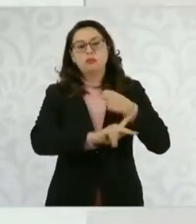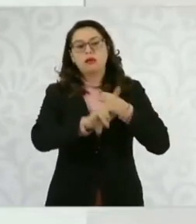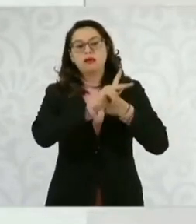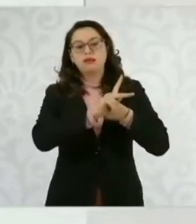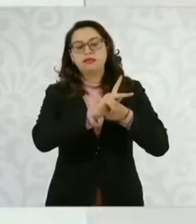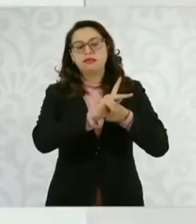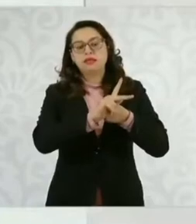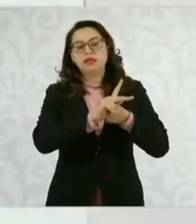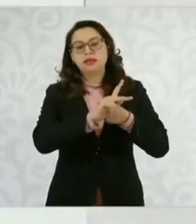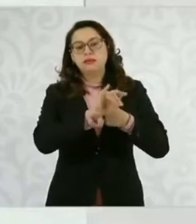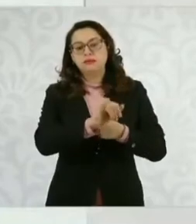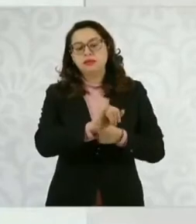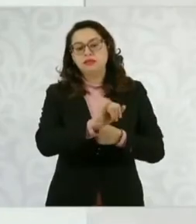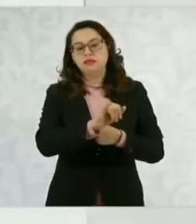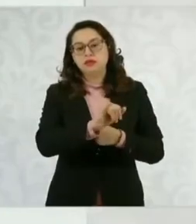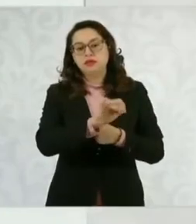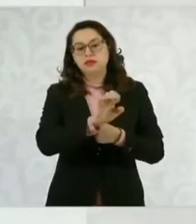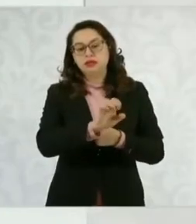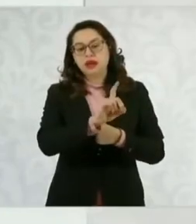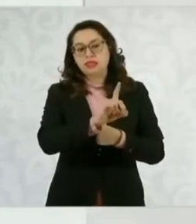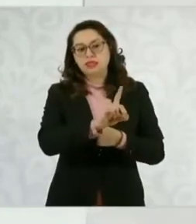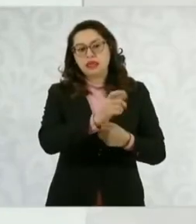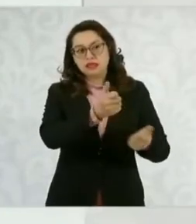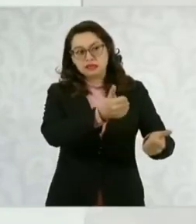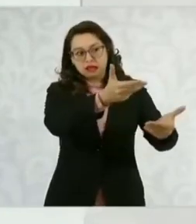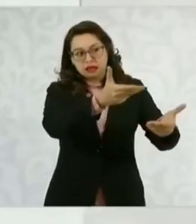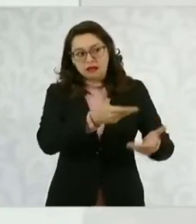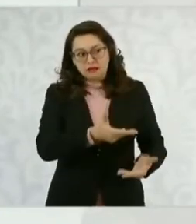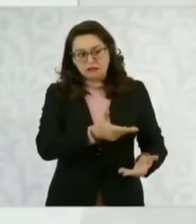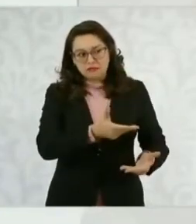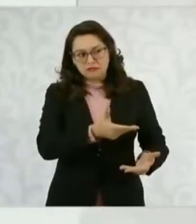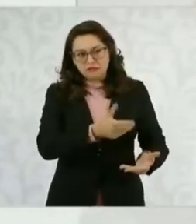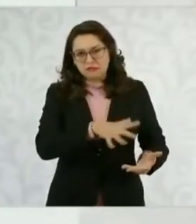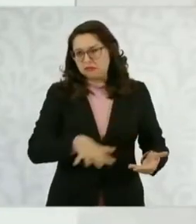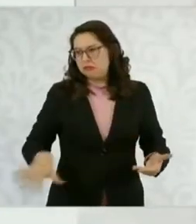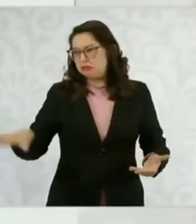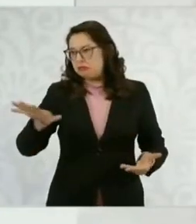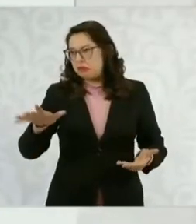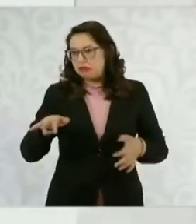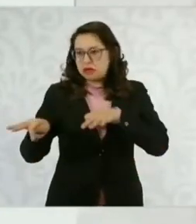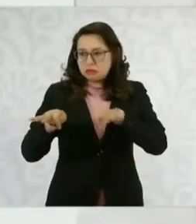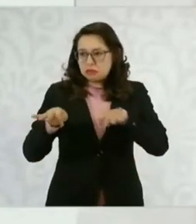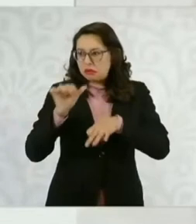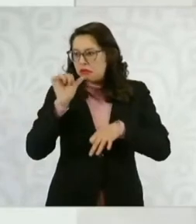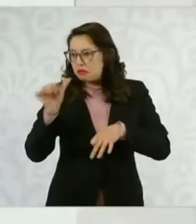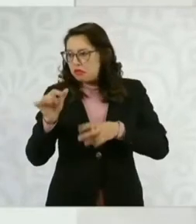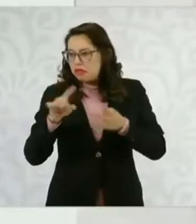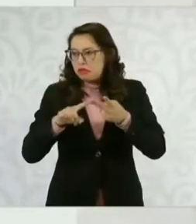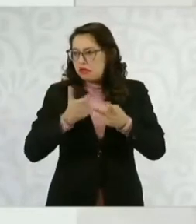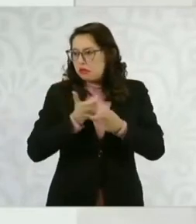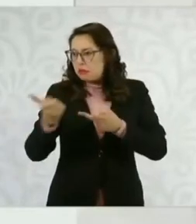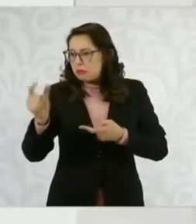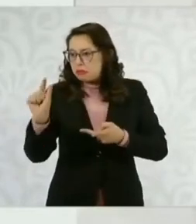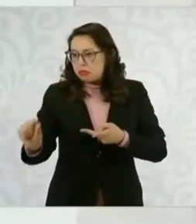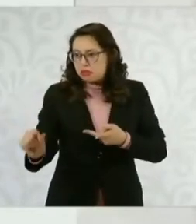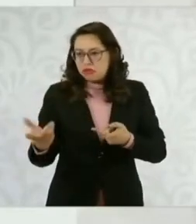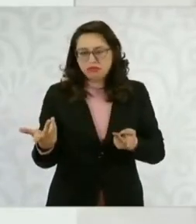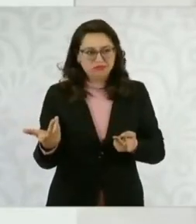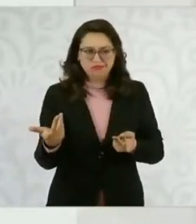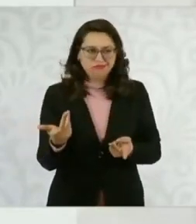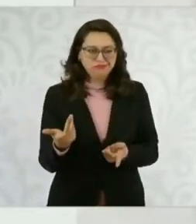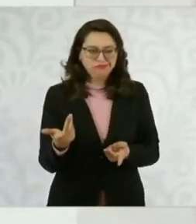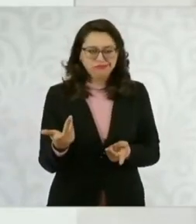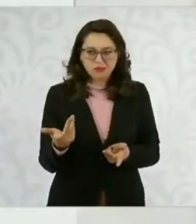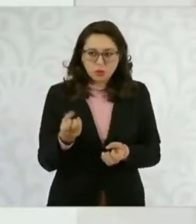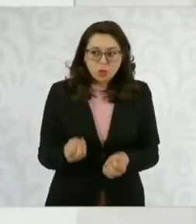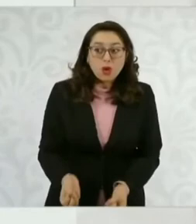interesa cuántos empleos se está generando, cuánto ganan los trabajadores que generan esos empleos producidos